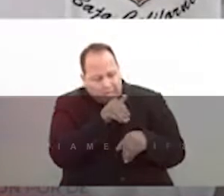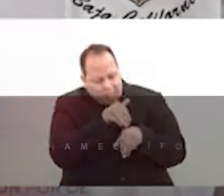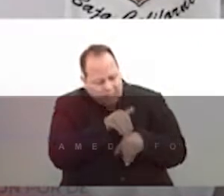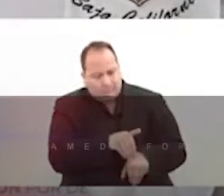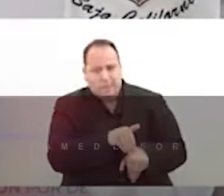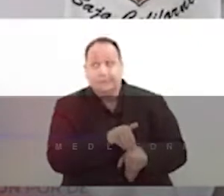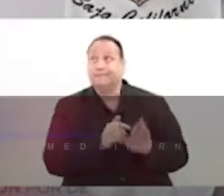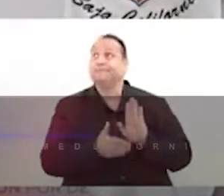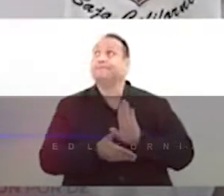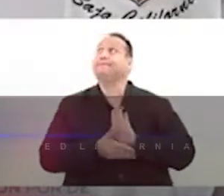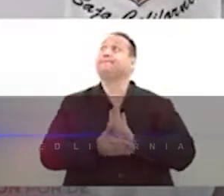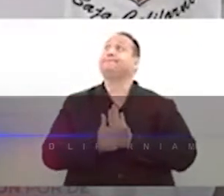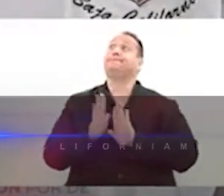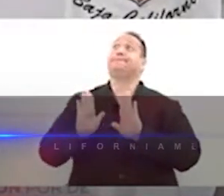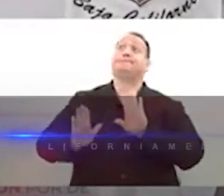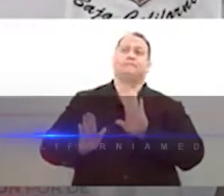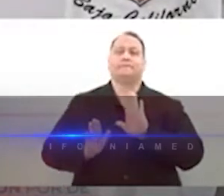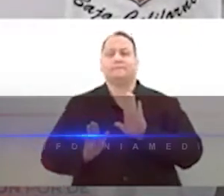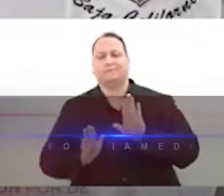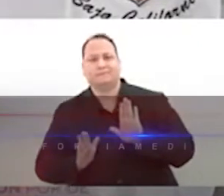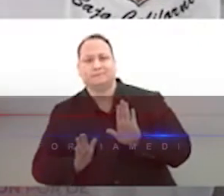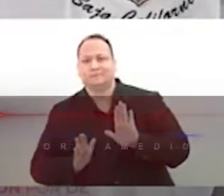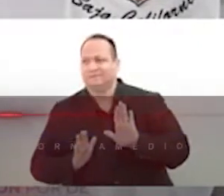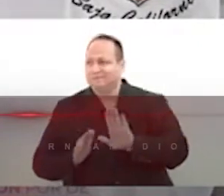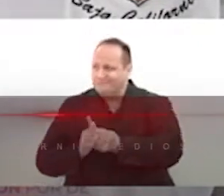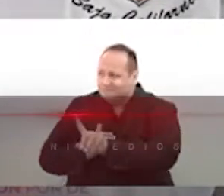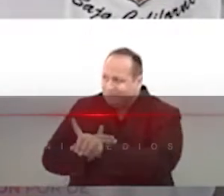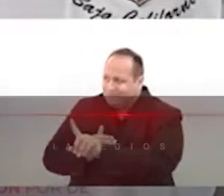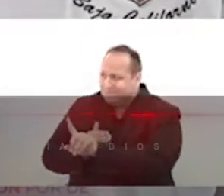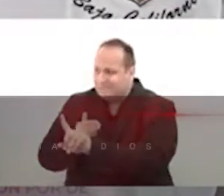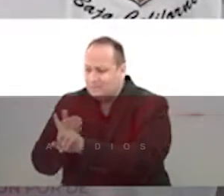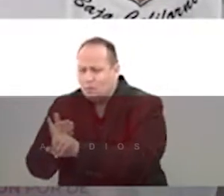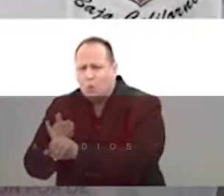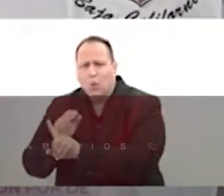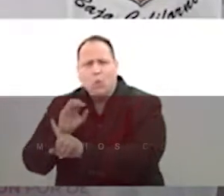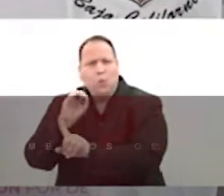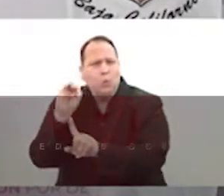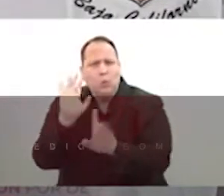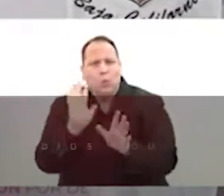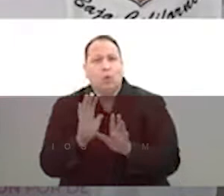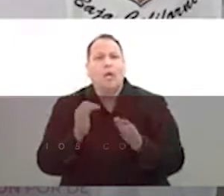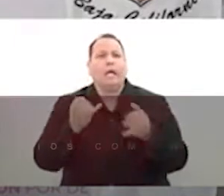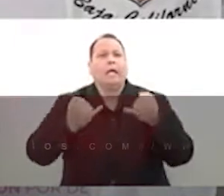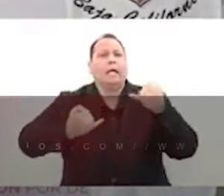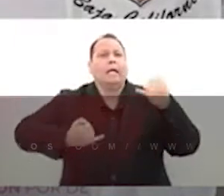sin simulaciones, sin persecuciones, es